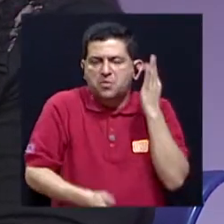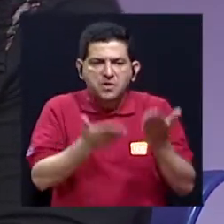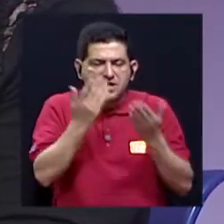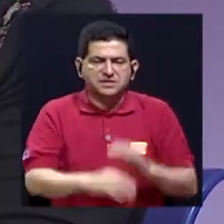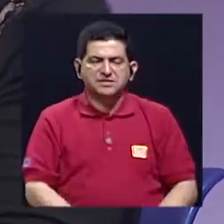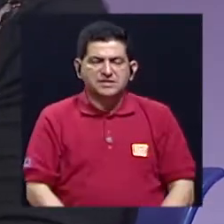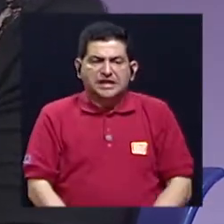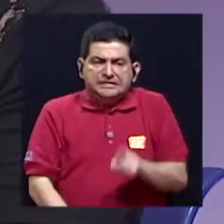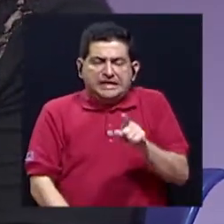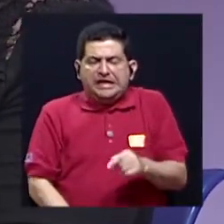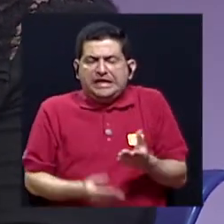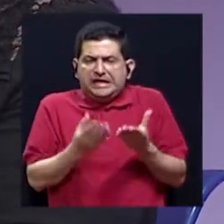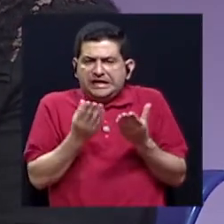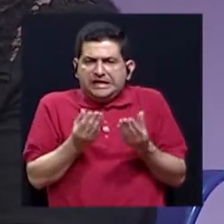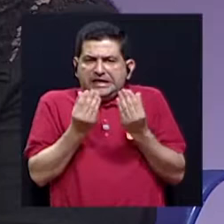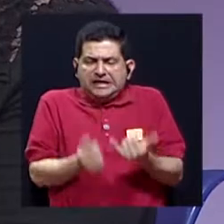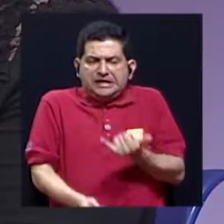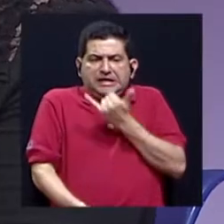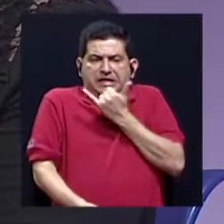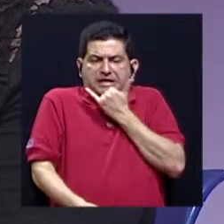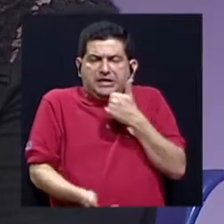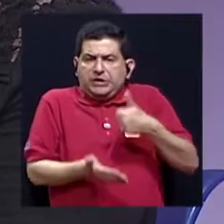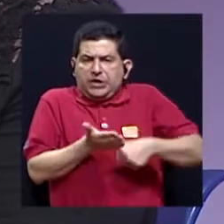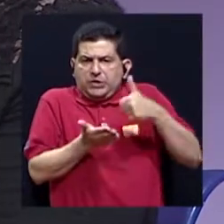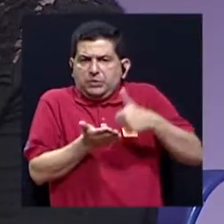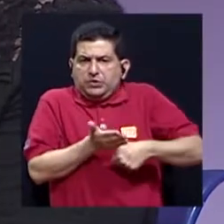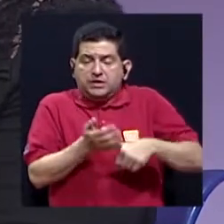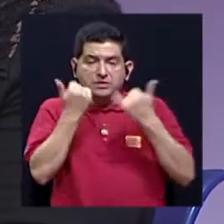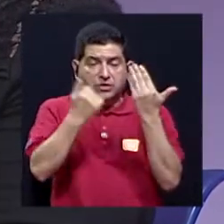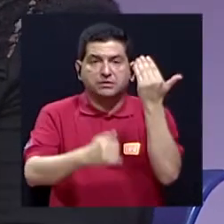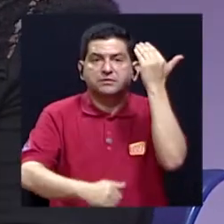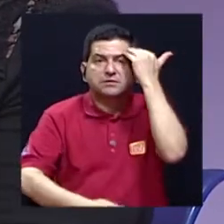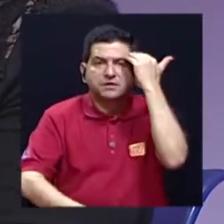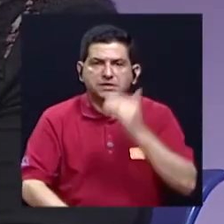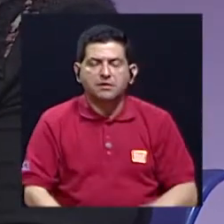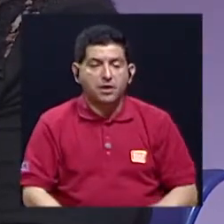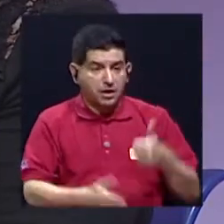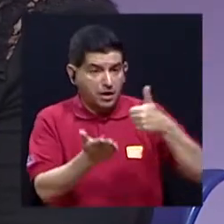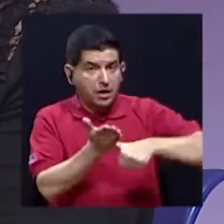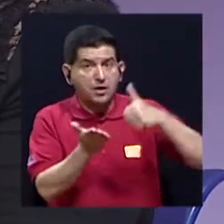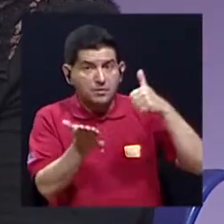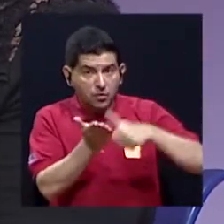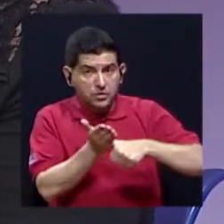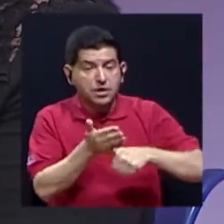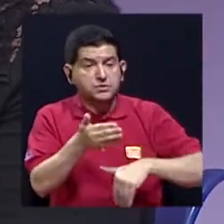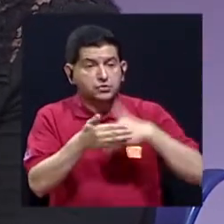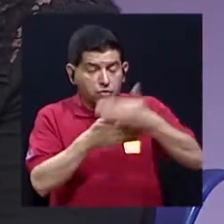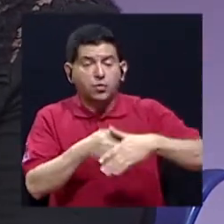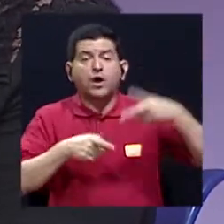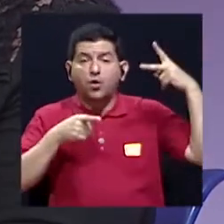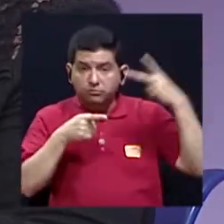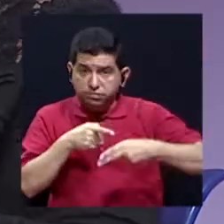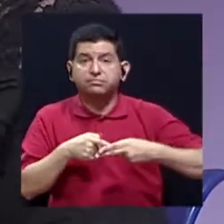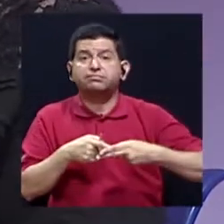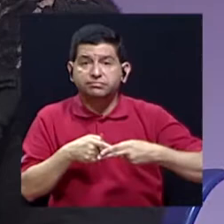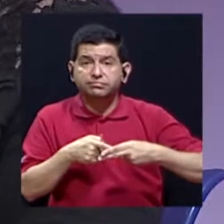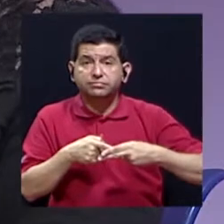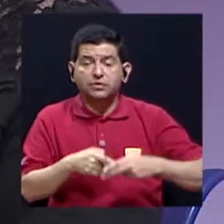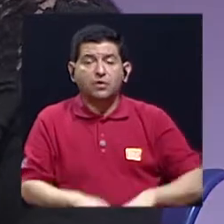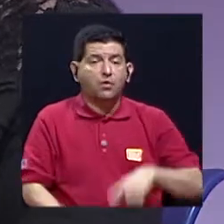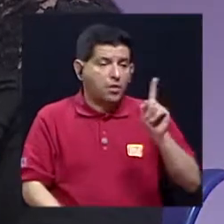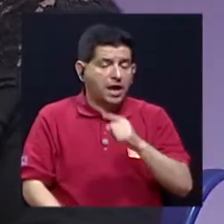se cohiben por el temor a equivocarse en una votación. Ya sabemos que hay votaciones que han traído despidos, ¿verdad?, retiro